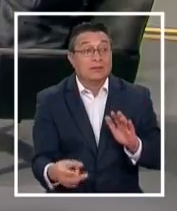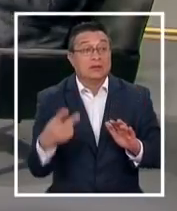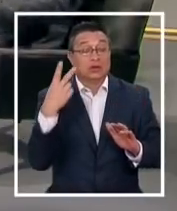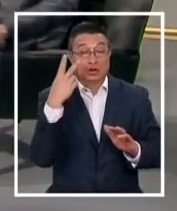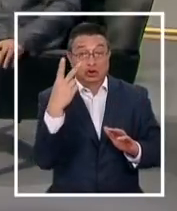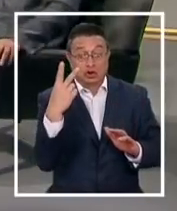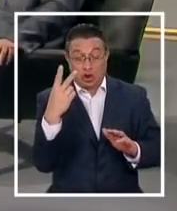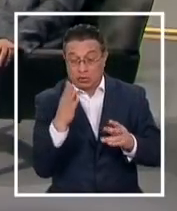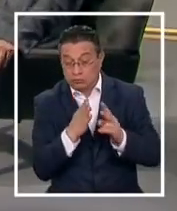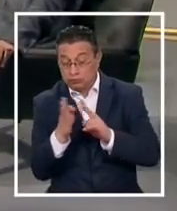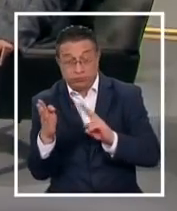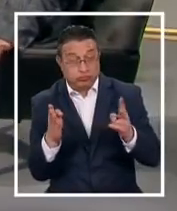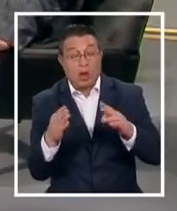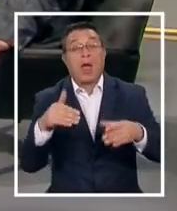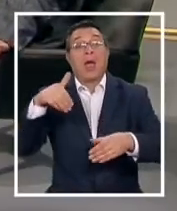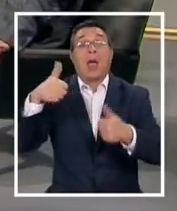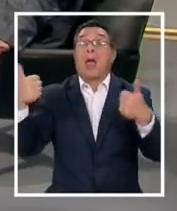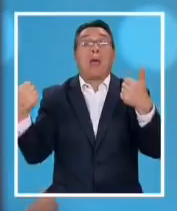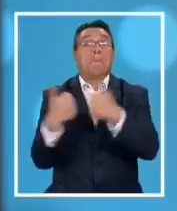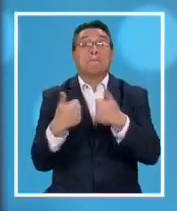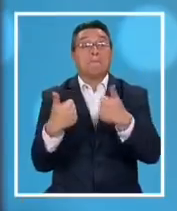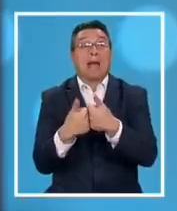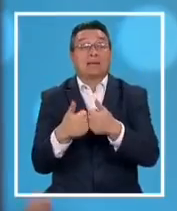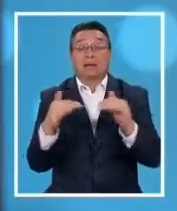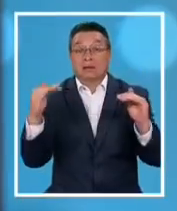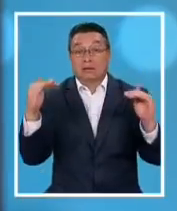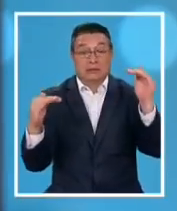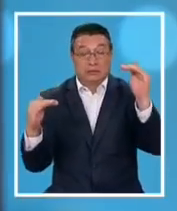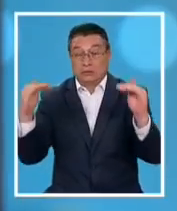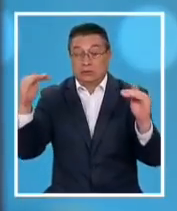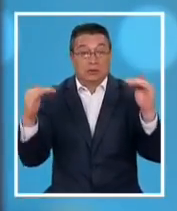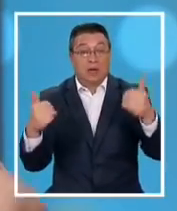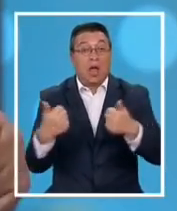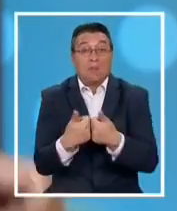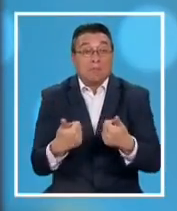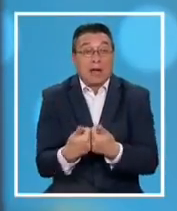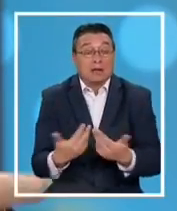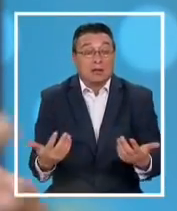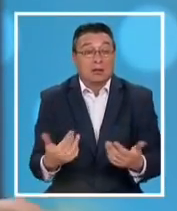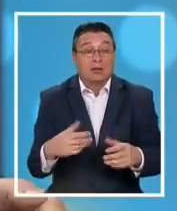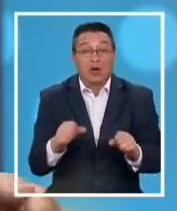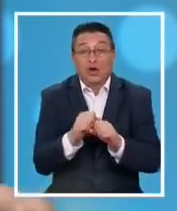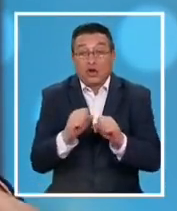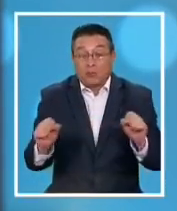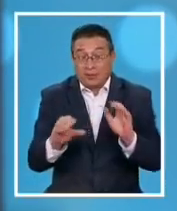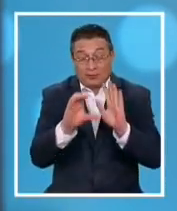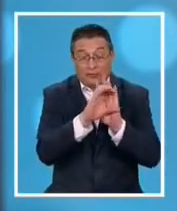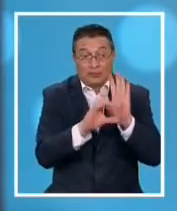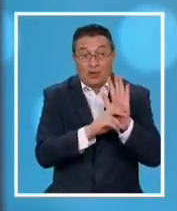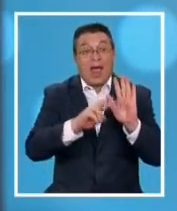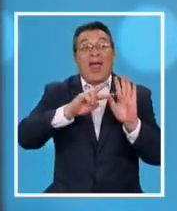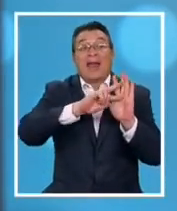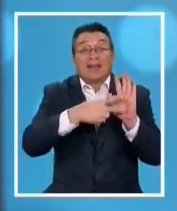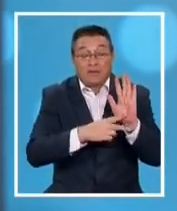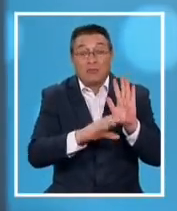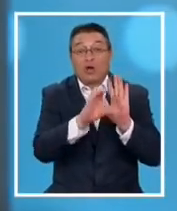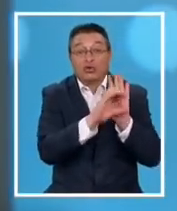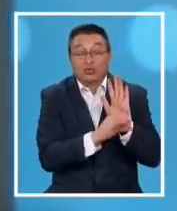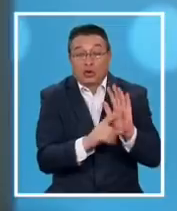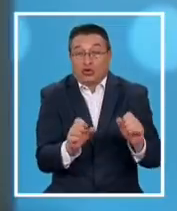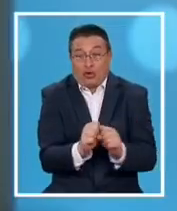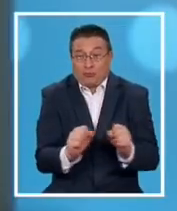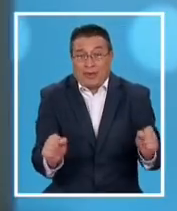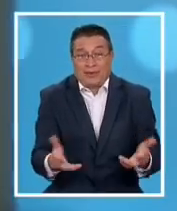tesis y hubo empate. Porque es bastante ilógico que sea inconstitucional una reforma a la